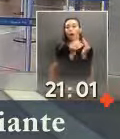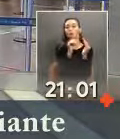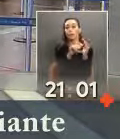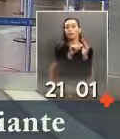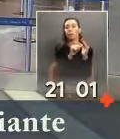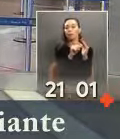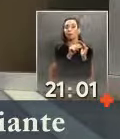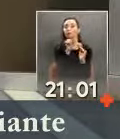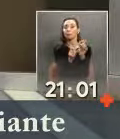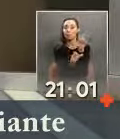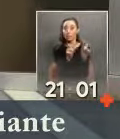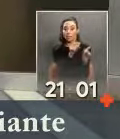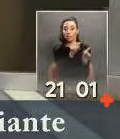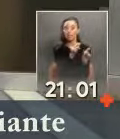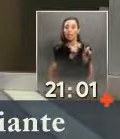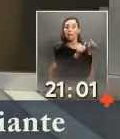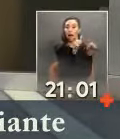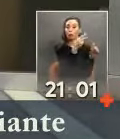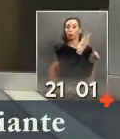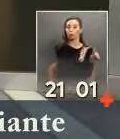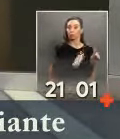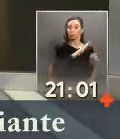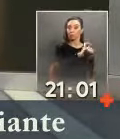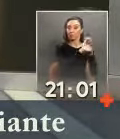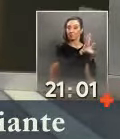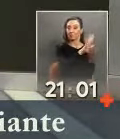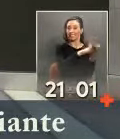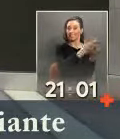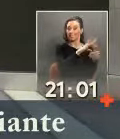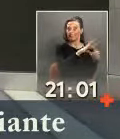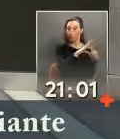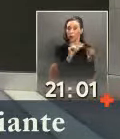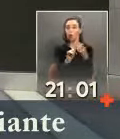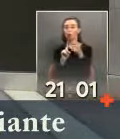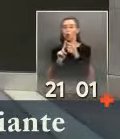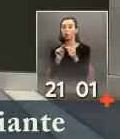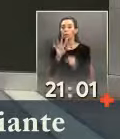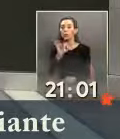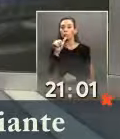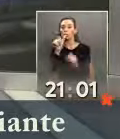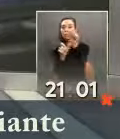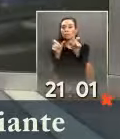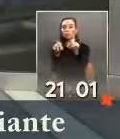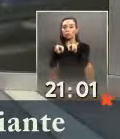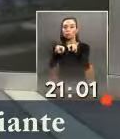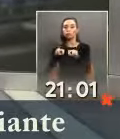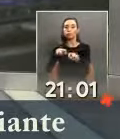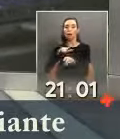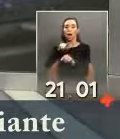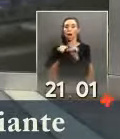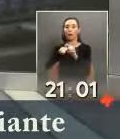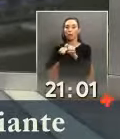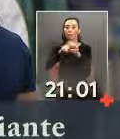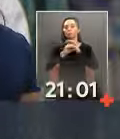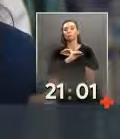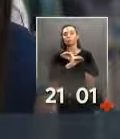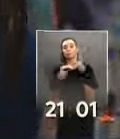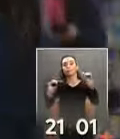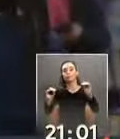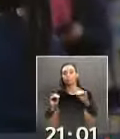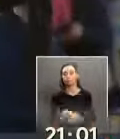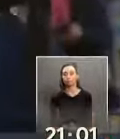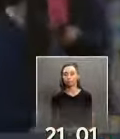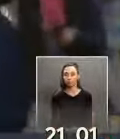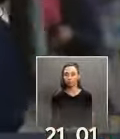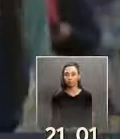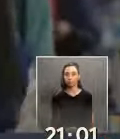contactando a los 56 pasajeros que venían a bordo del mismo avión. Las alertas están encendidas.